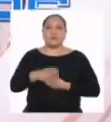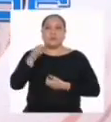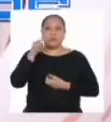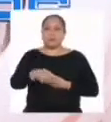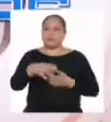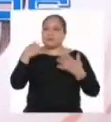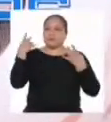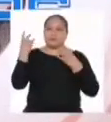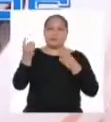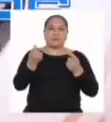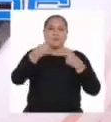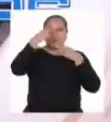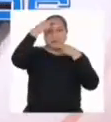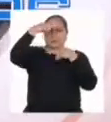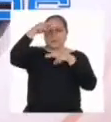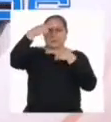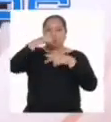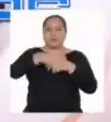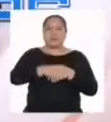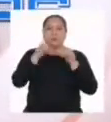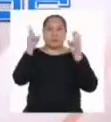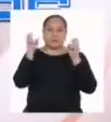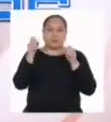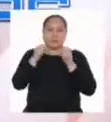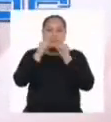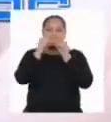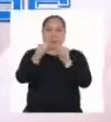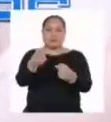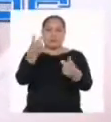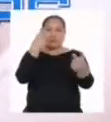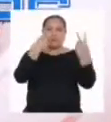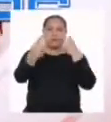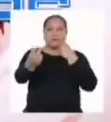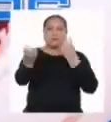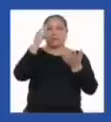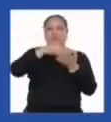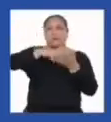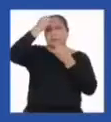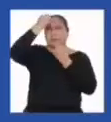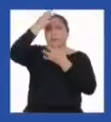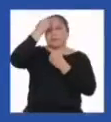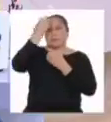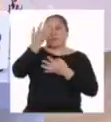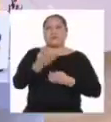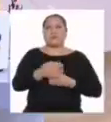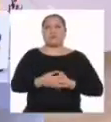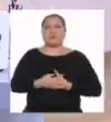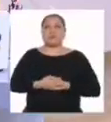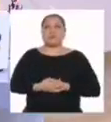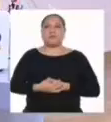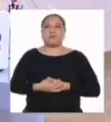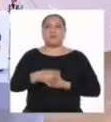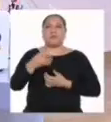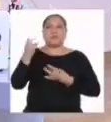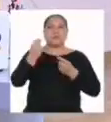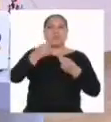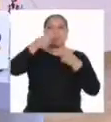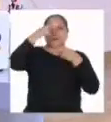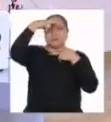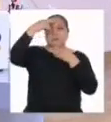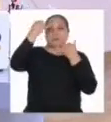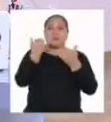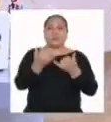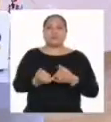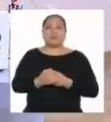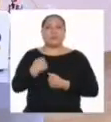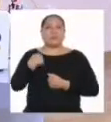Esos han sido nuestros titulares. Manténganse en sintonía para más información. Las Rappi Noticias de